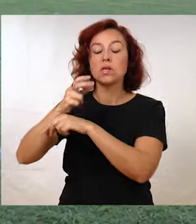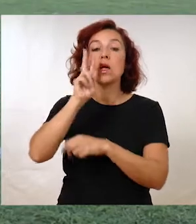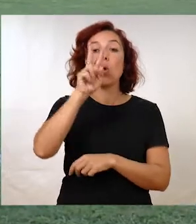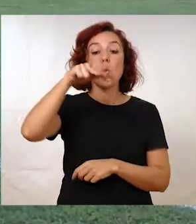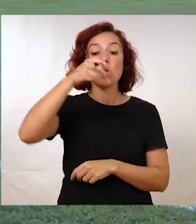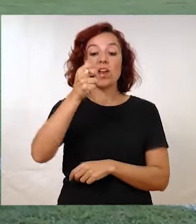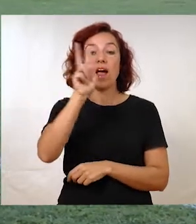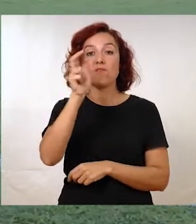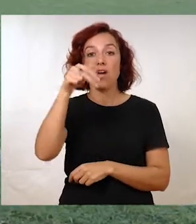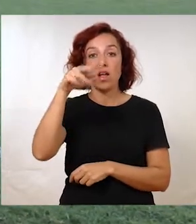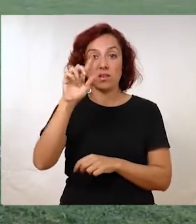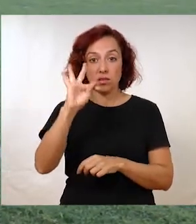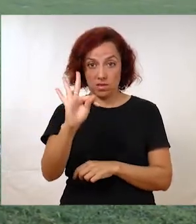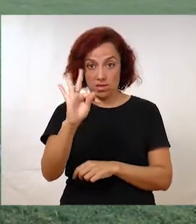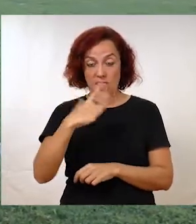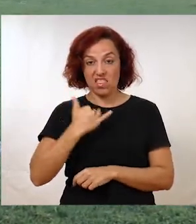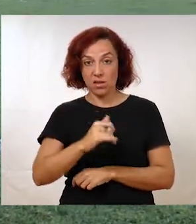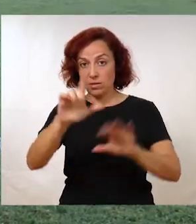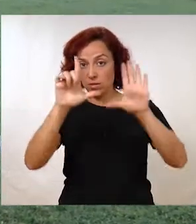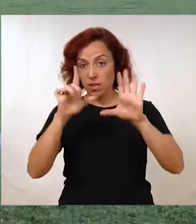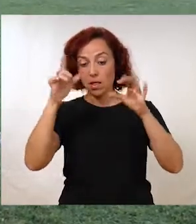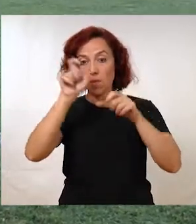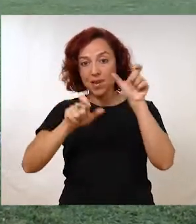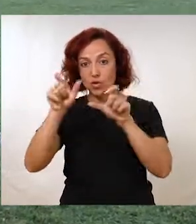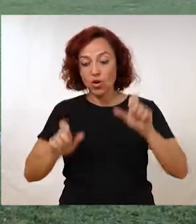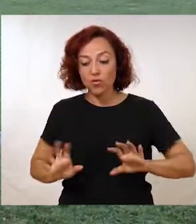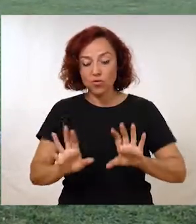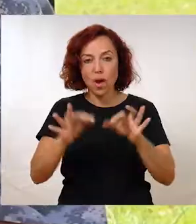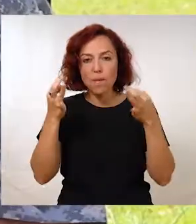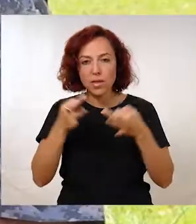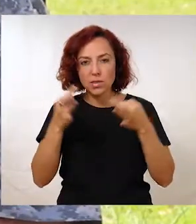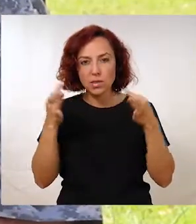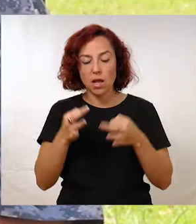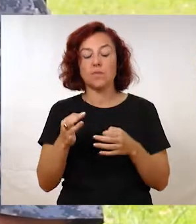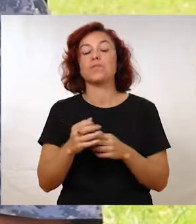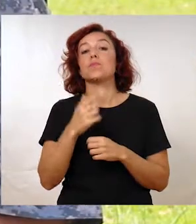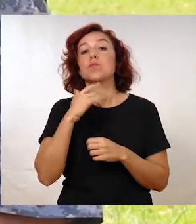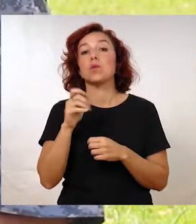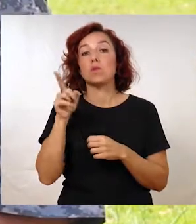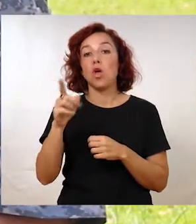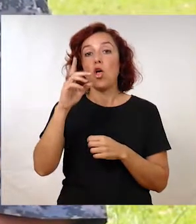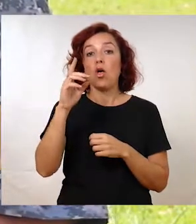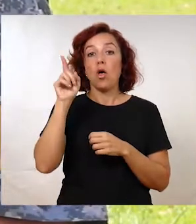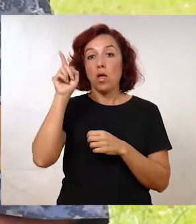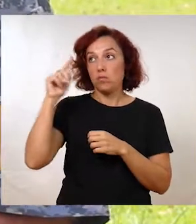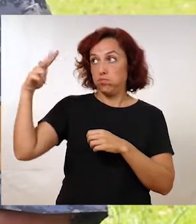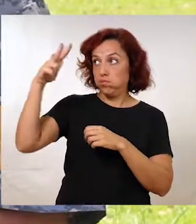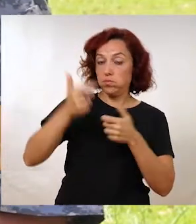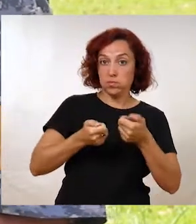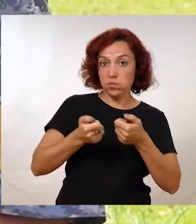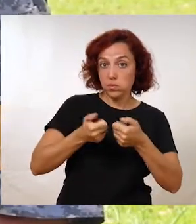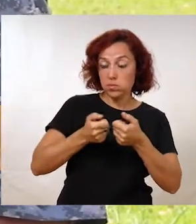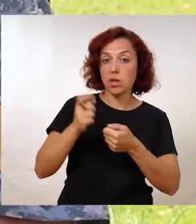una UNAVANT, está compuesta por 7 funcionarios especializados. Y una de las cosas que tienen los drones, por ejemplo, es que se puede llevar un control,